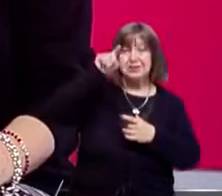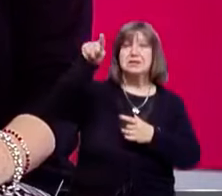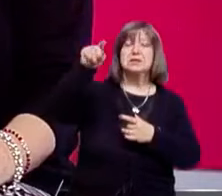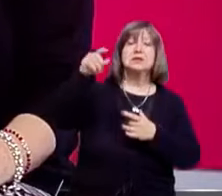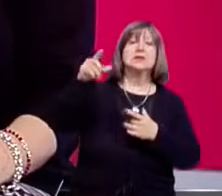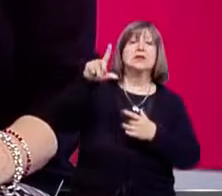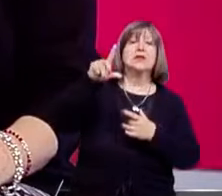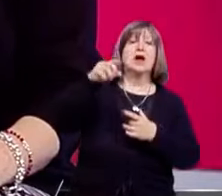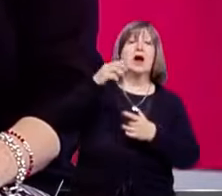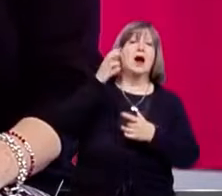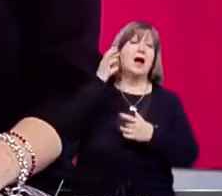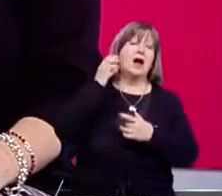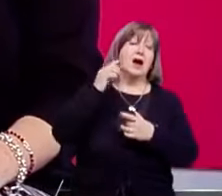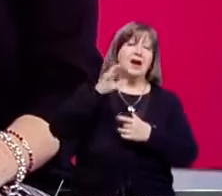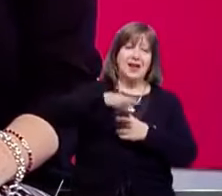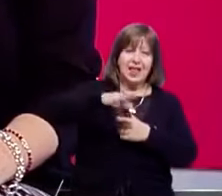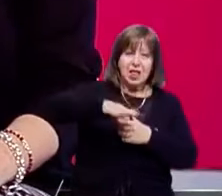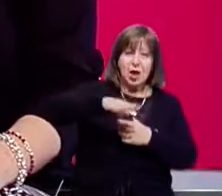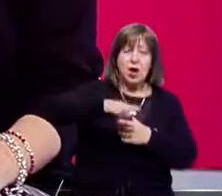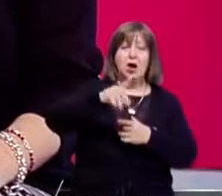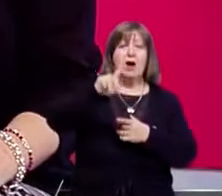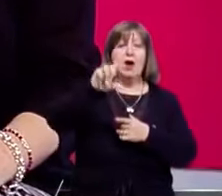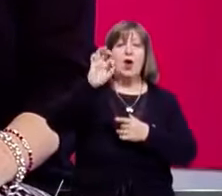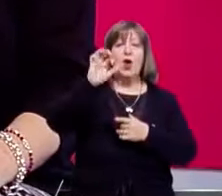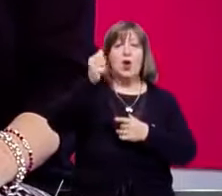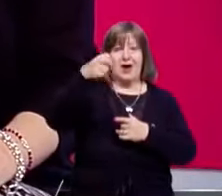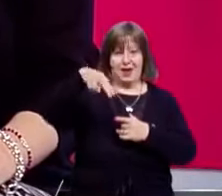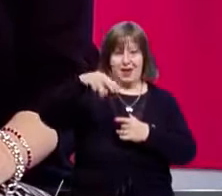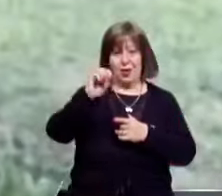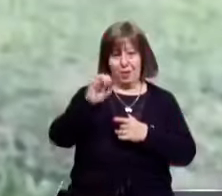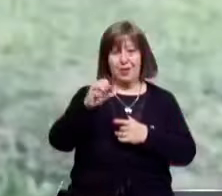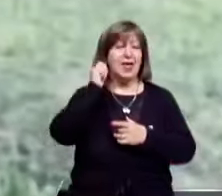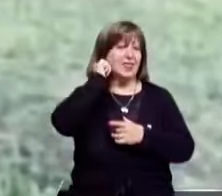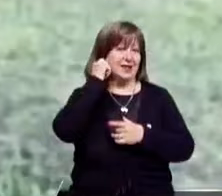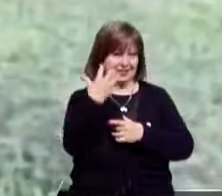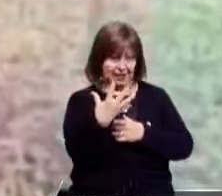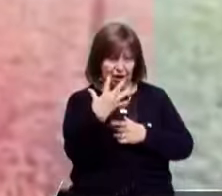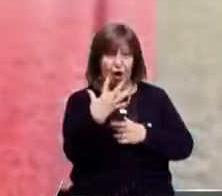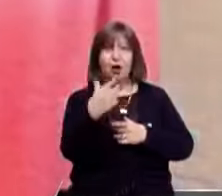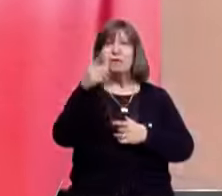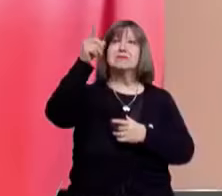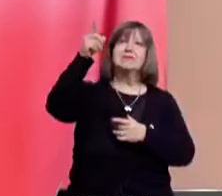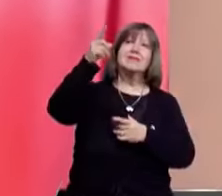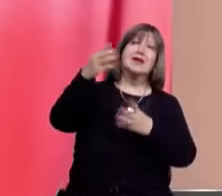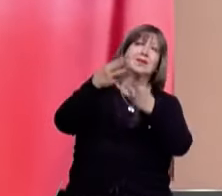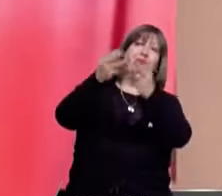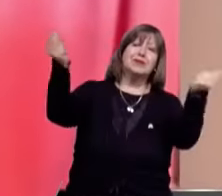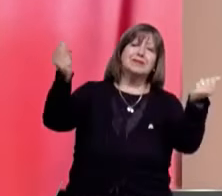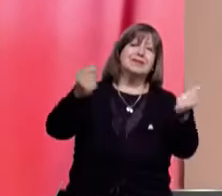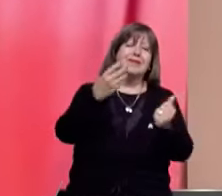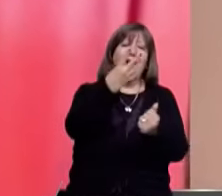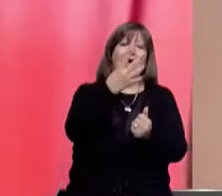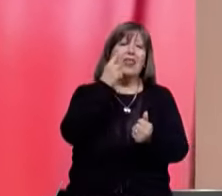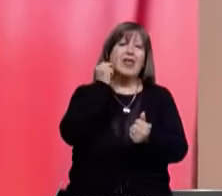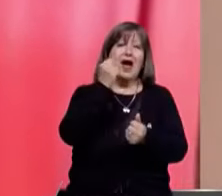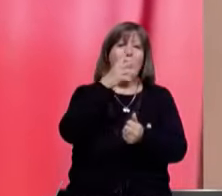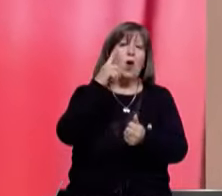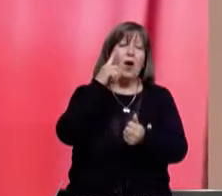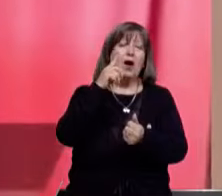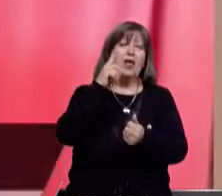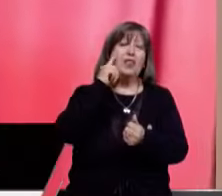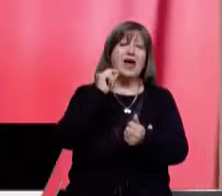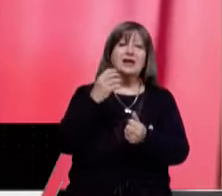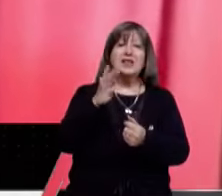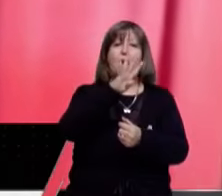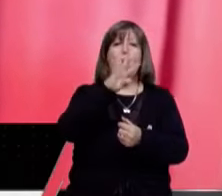Muchos testigos, muchas declaraciones, pero el pequeño no aparece. Tiene 5 años, desapareció hace exactamente 40 días. Hay